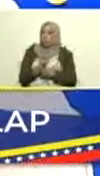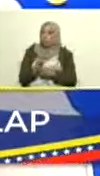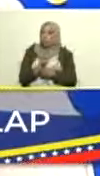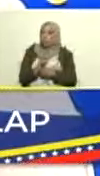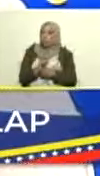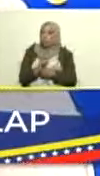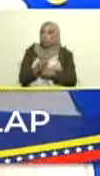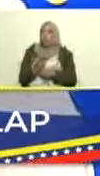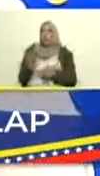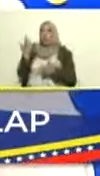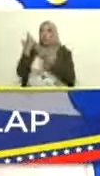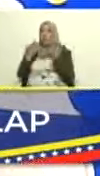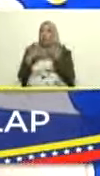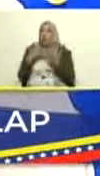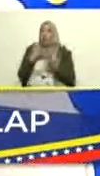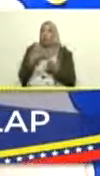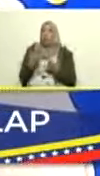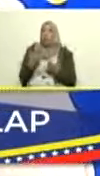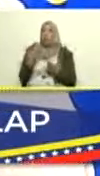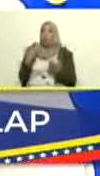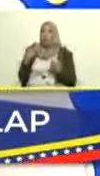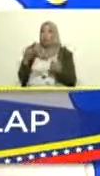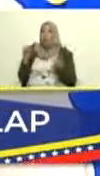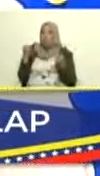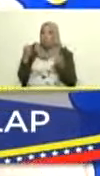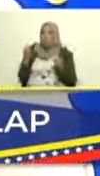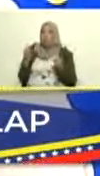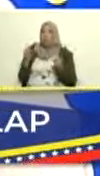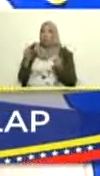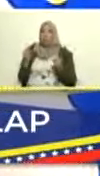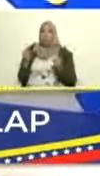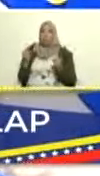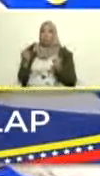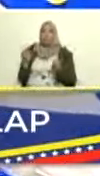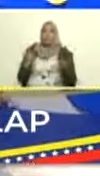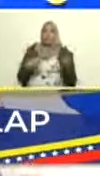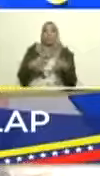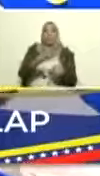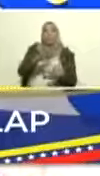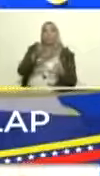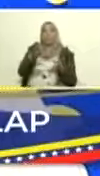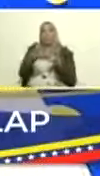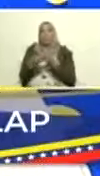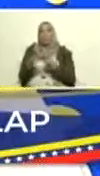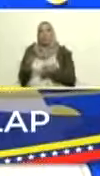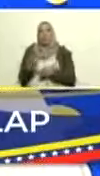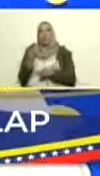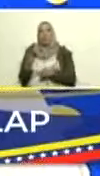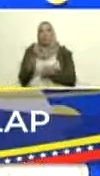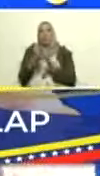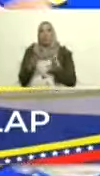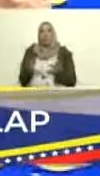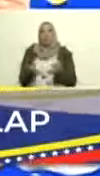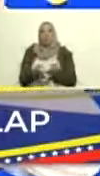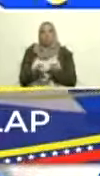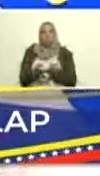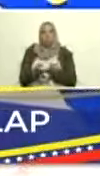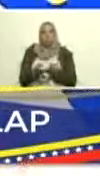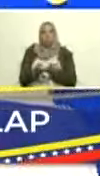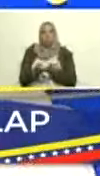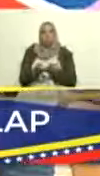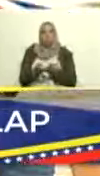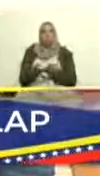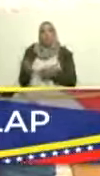mi comandante jefe, es un método de distribución de alimentos único en el mundo, hecho